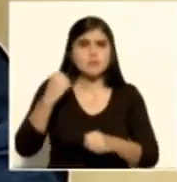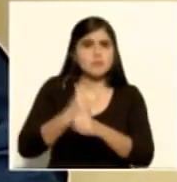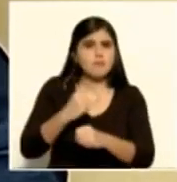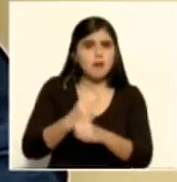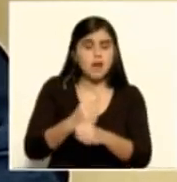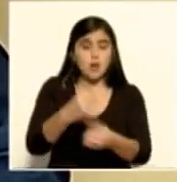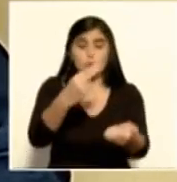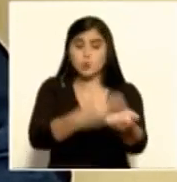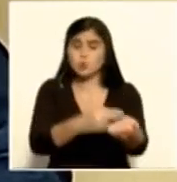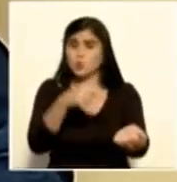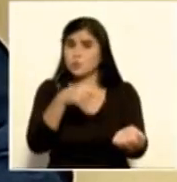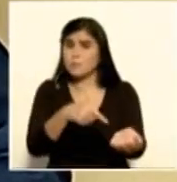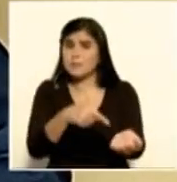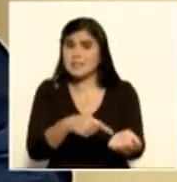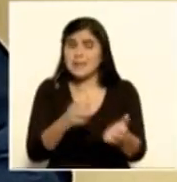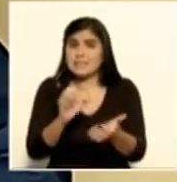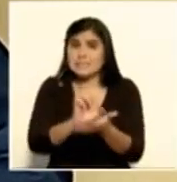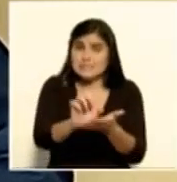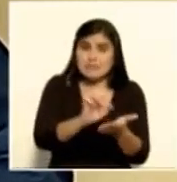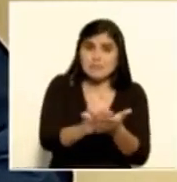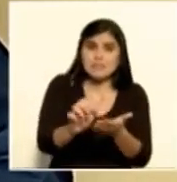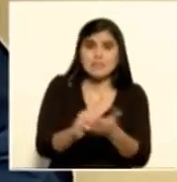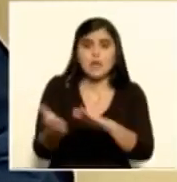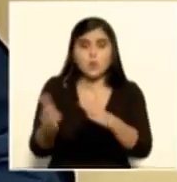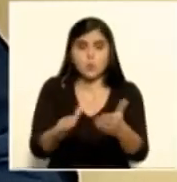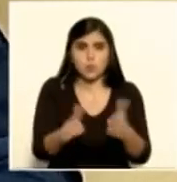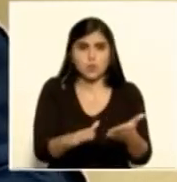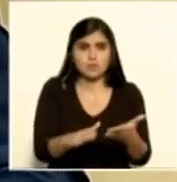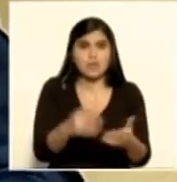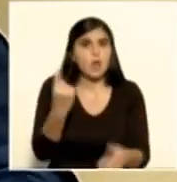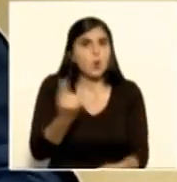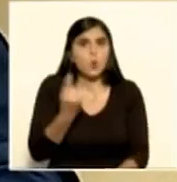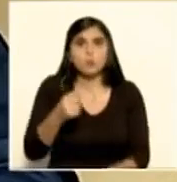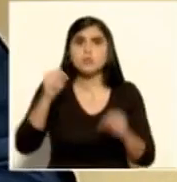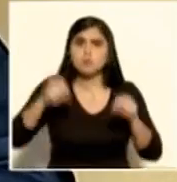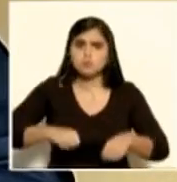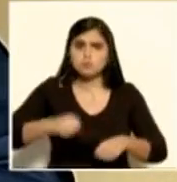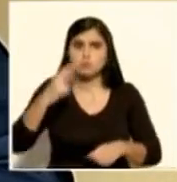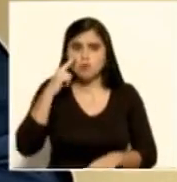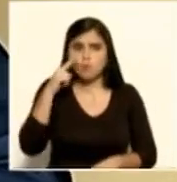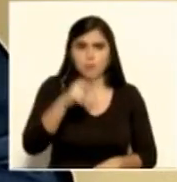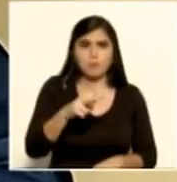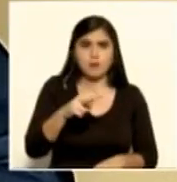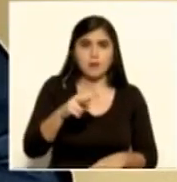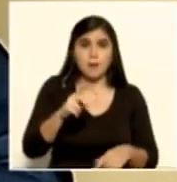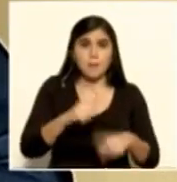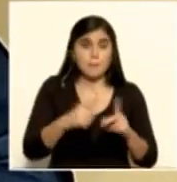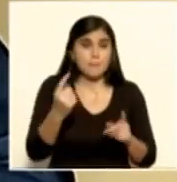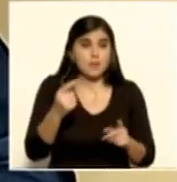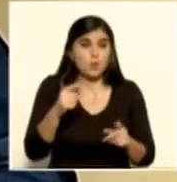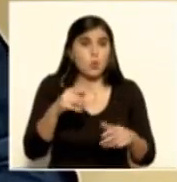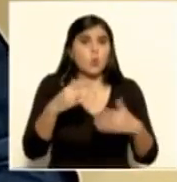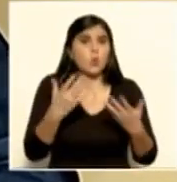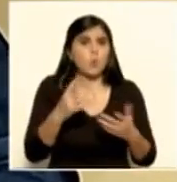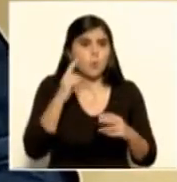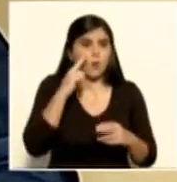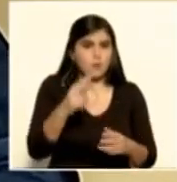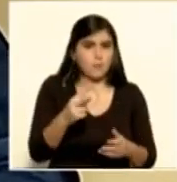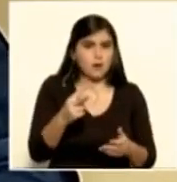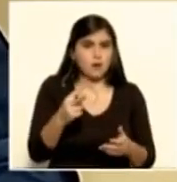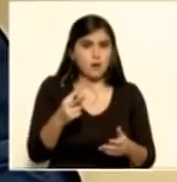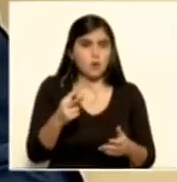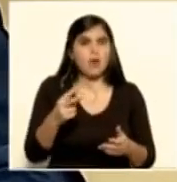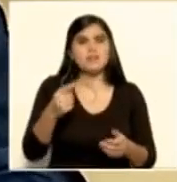afán por evitar que haya muertes. Eso es lo único que nosotros podemos ver. Pero eso no lo vamos a percibir hasta que nos toque a nosotros.